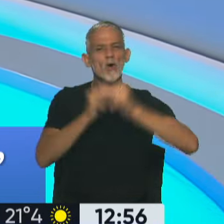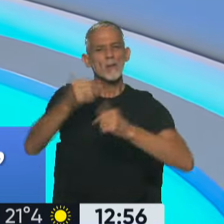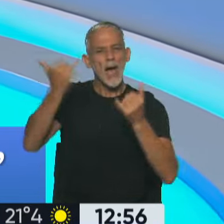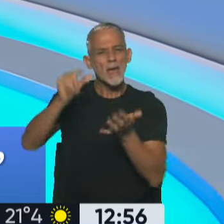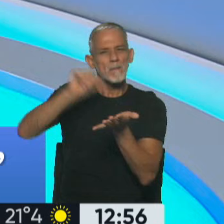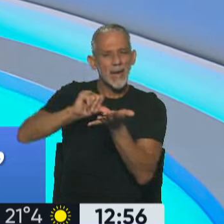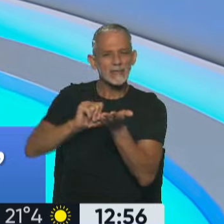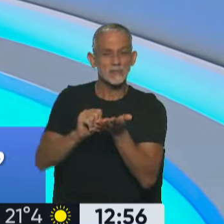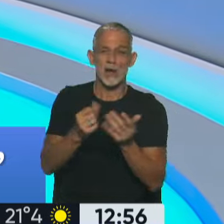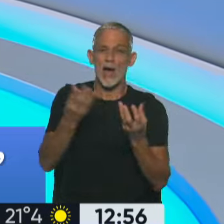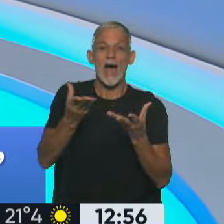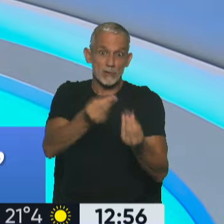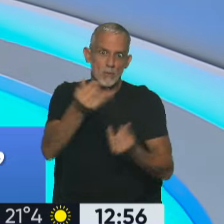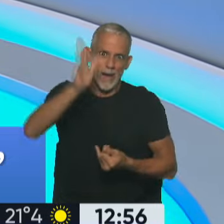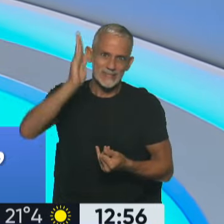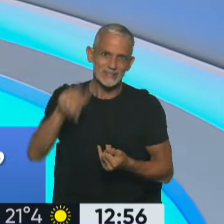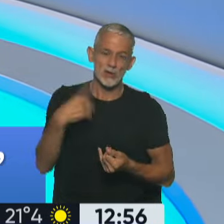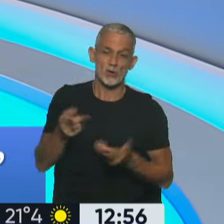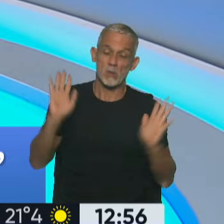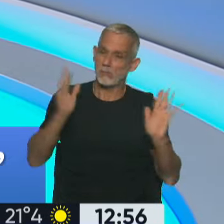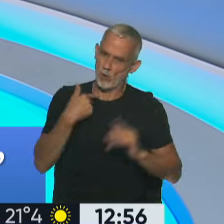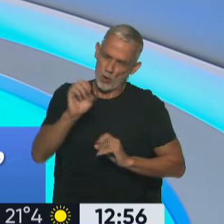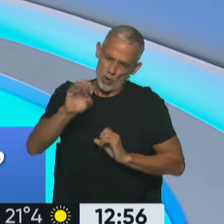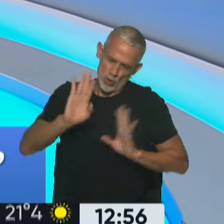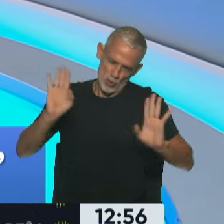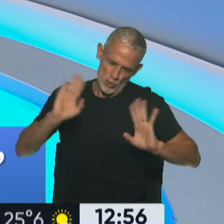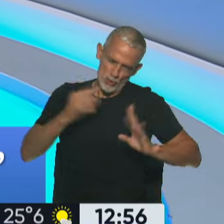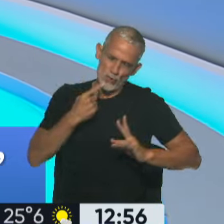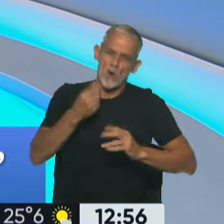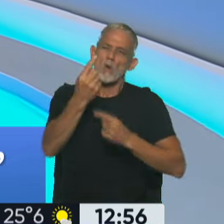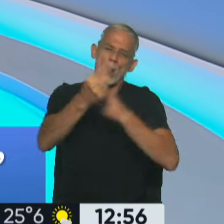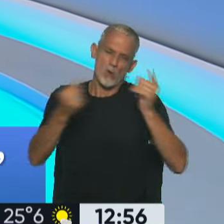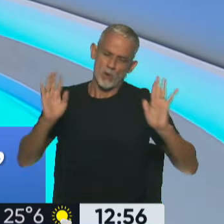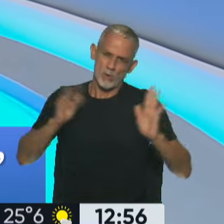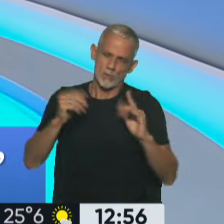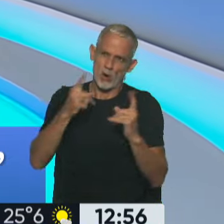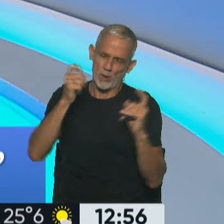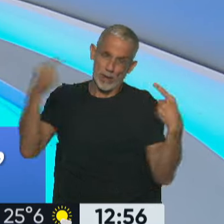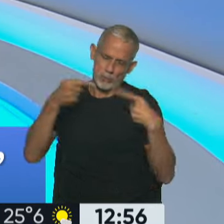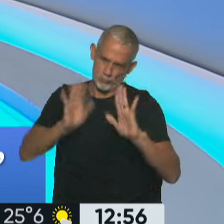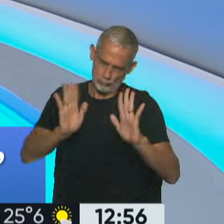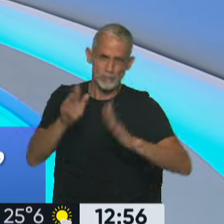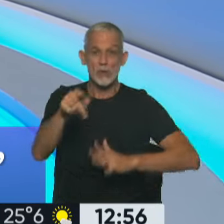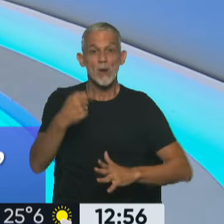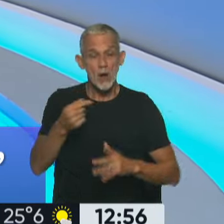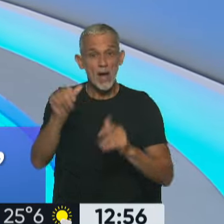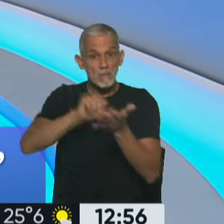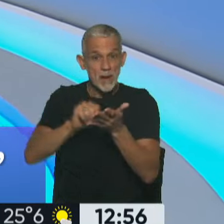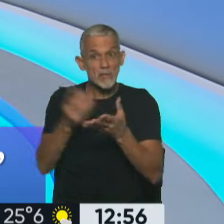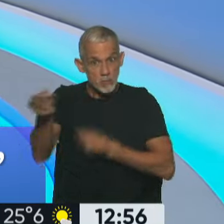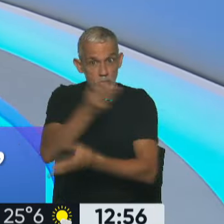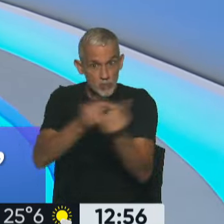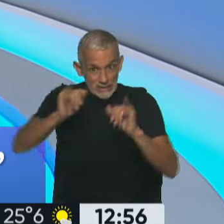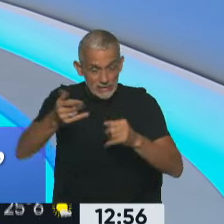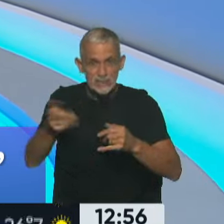países que colaboran más que otros, obviamente que no los voy a nombrar para evitar cuestiones diplomáticas, pero hay países que colaboran más y otros que